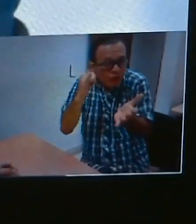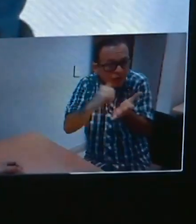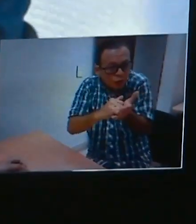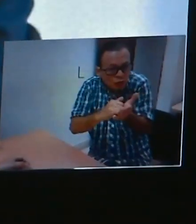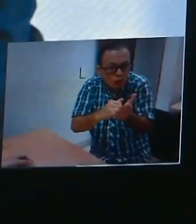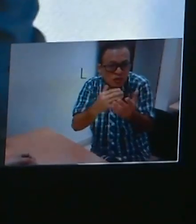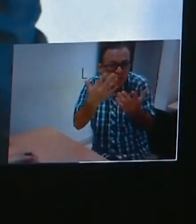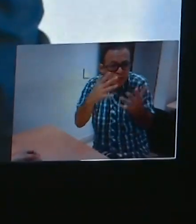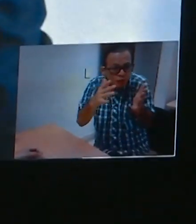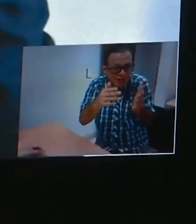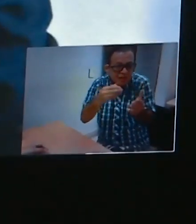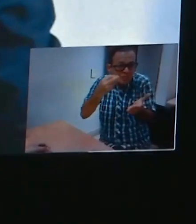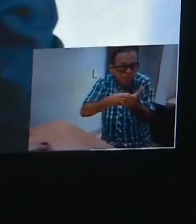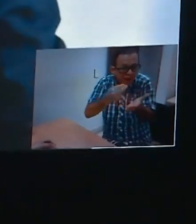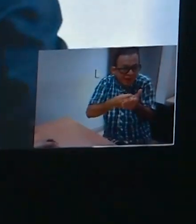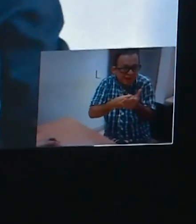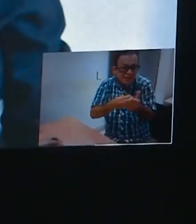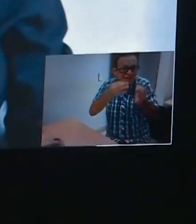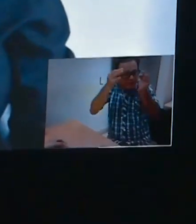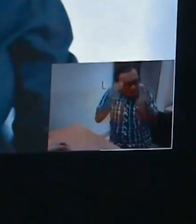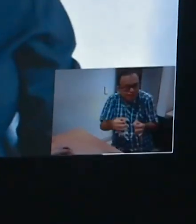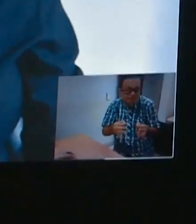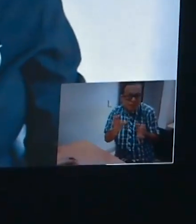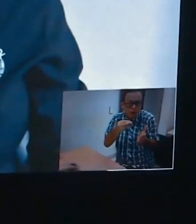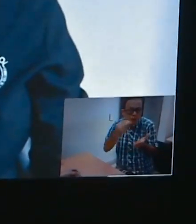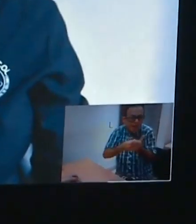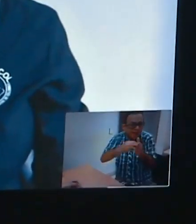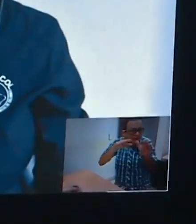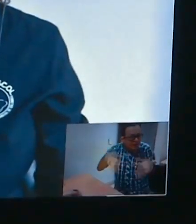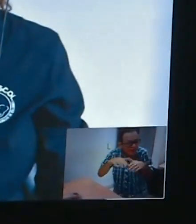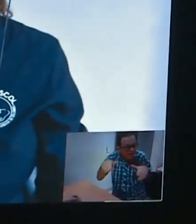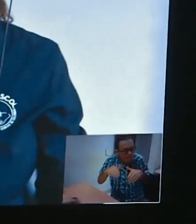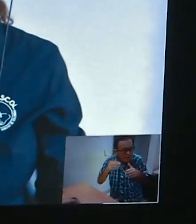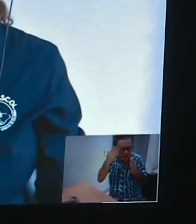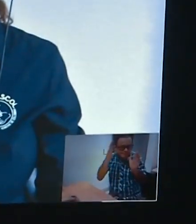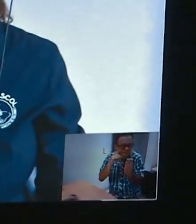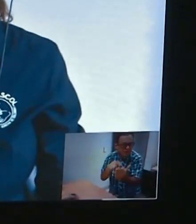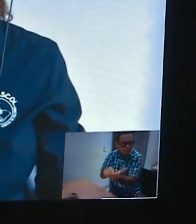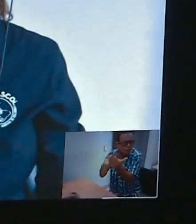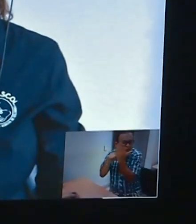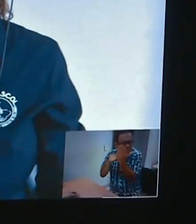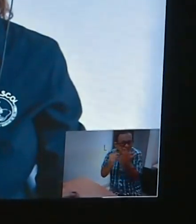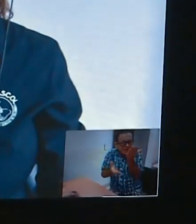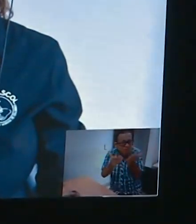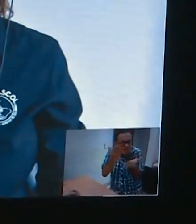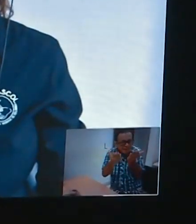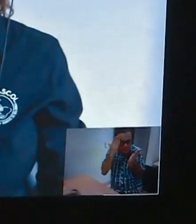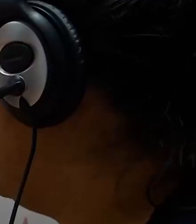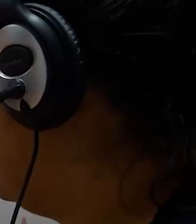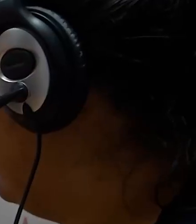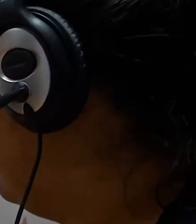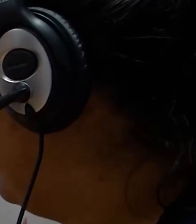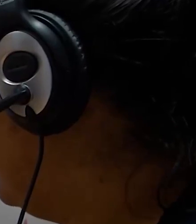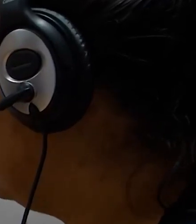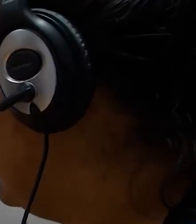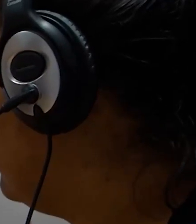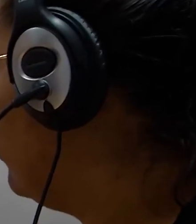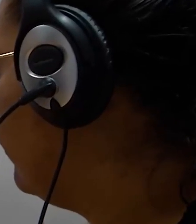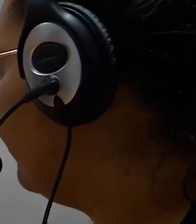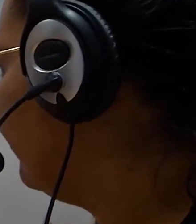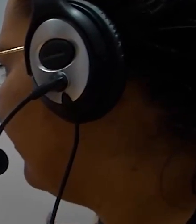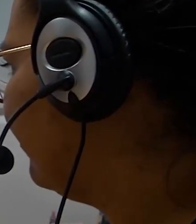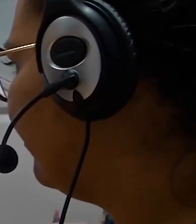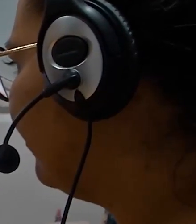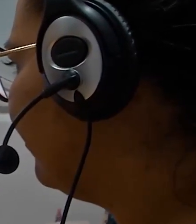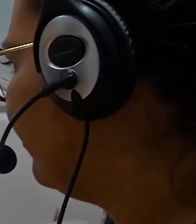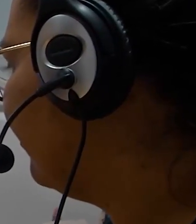Estos puntos están habilitados de lunes a viernes de 8 de la mañana a 4 de la tarde, convirtiendo a Itagüí en una de las